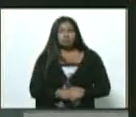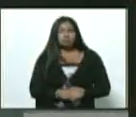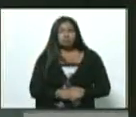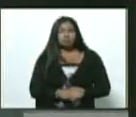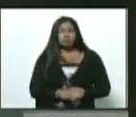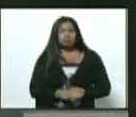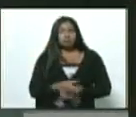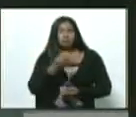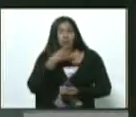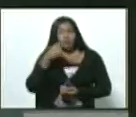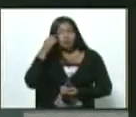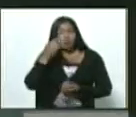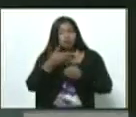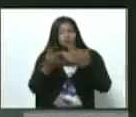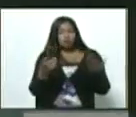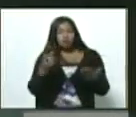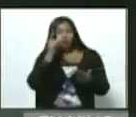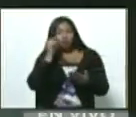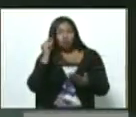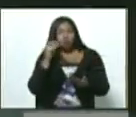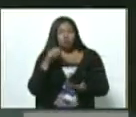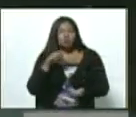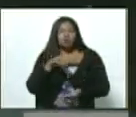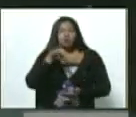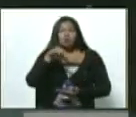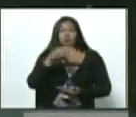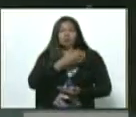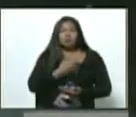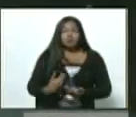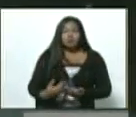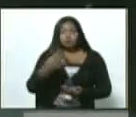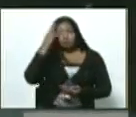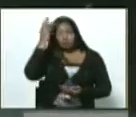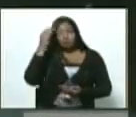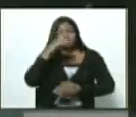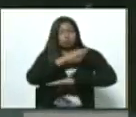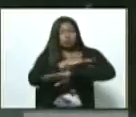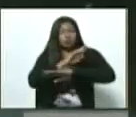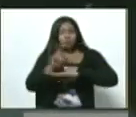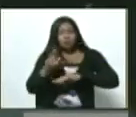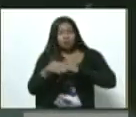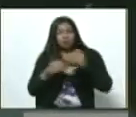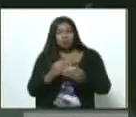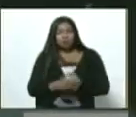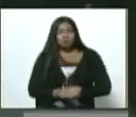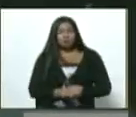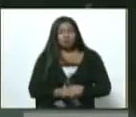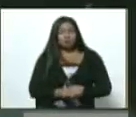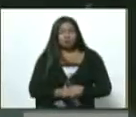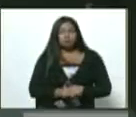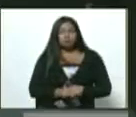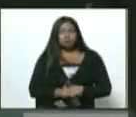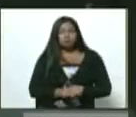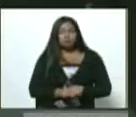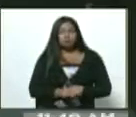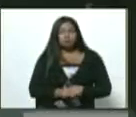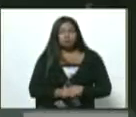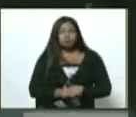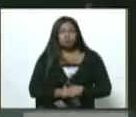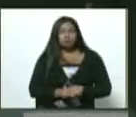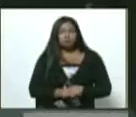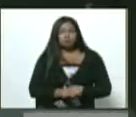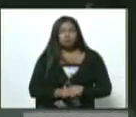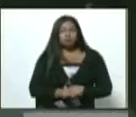Muy buenos días a todas y todos, ciudadano presidente del Consejo Moral Republicano, Contralor General de la República, doctor